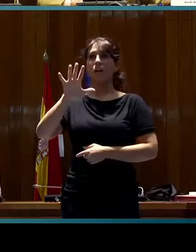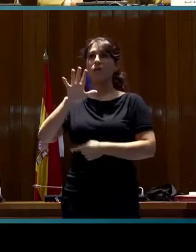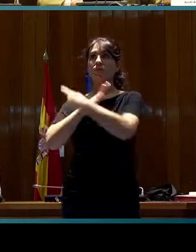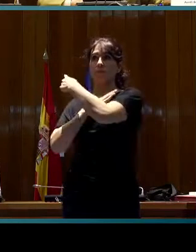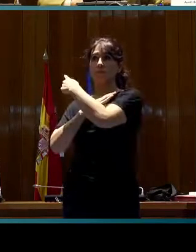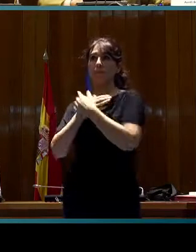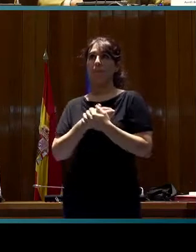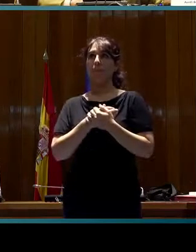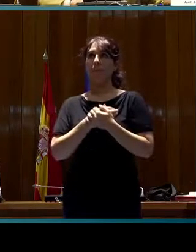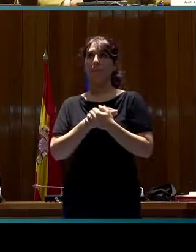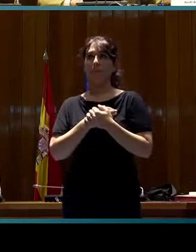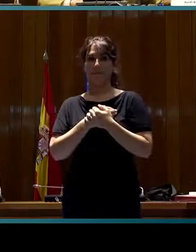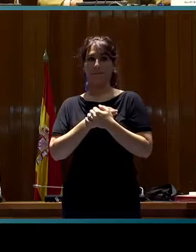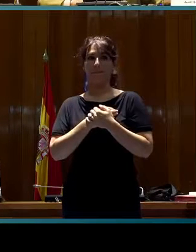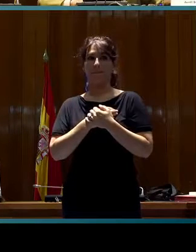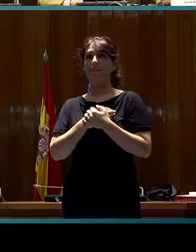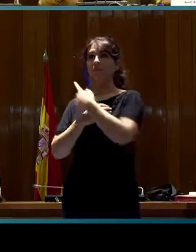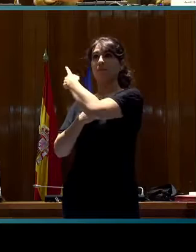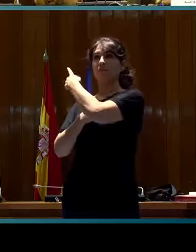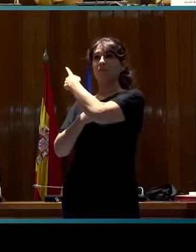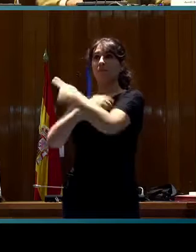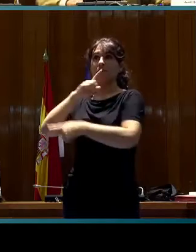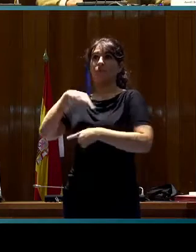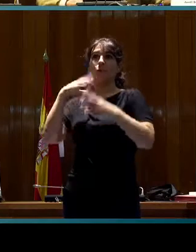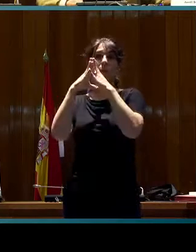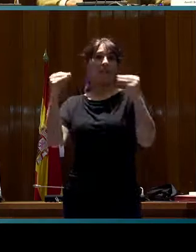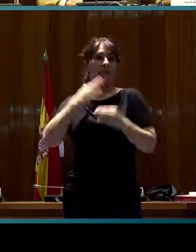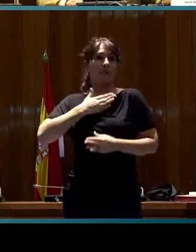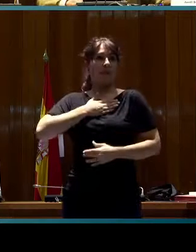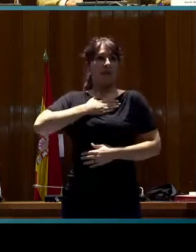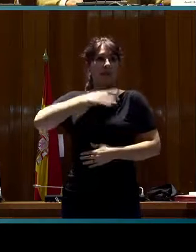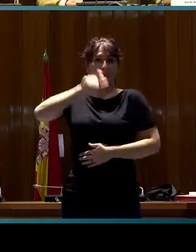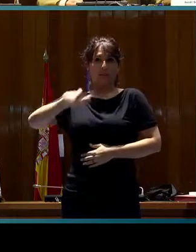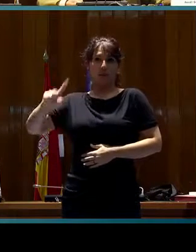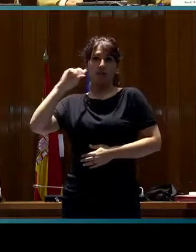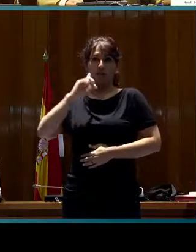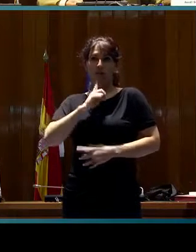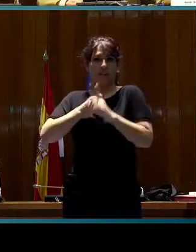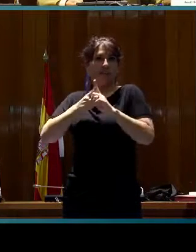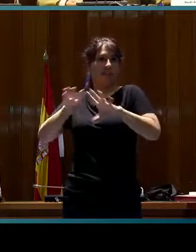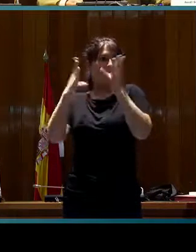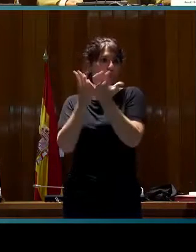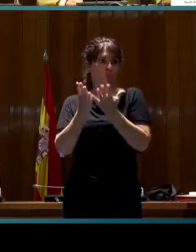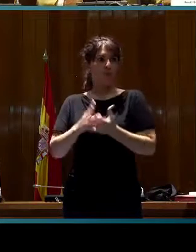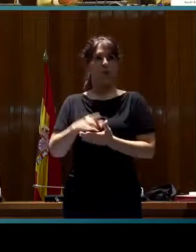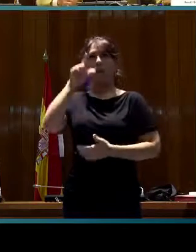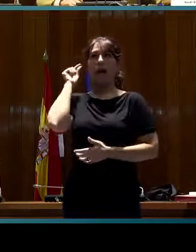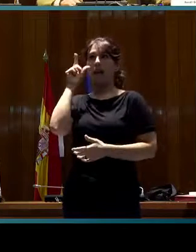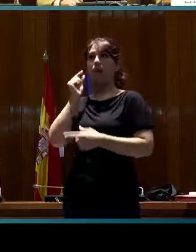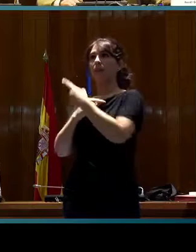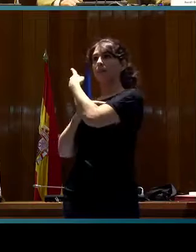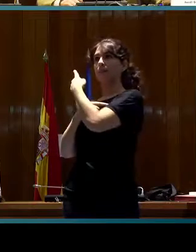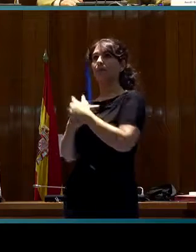University, que como ustedes saben es la universidad de personas sordas de referencia en el mundo. Aquí ven